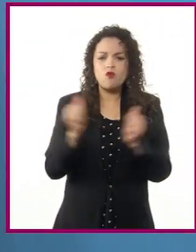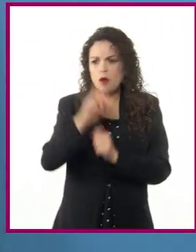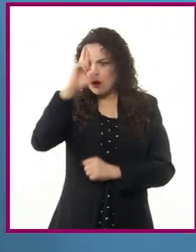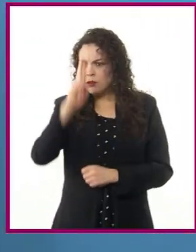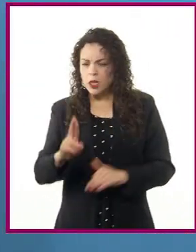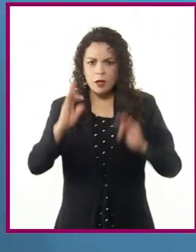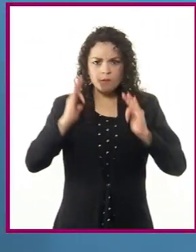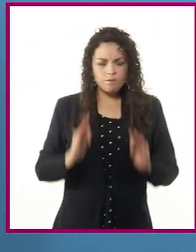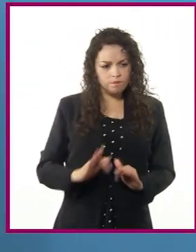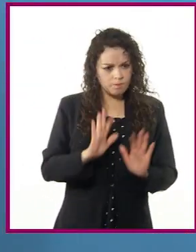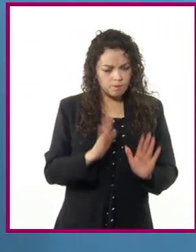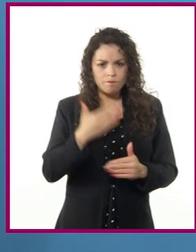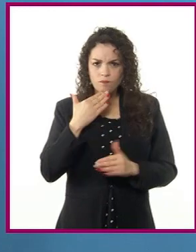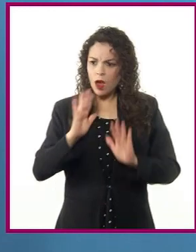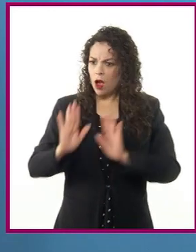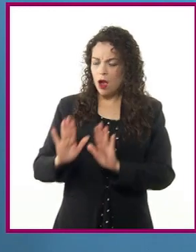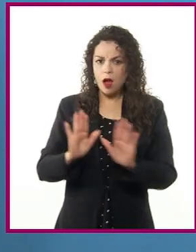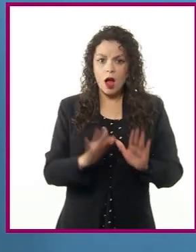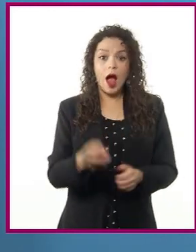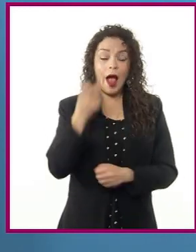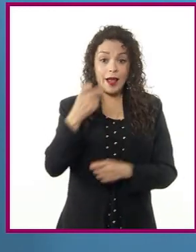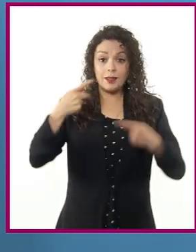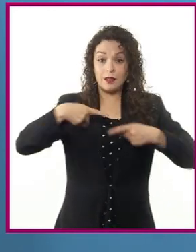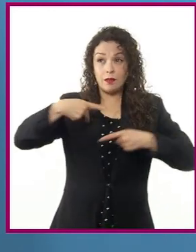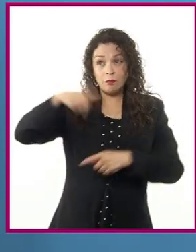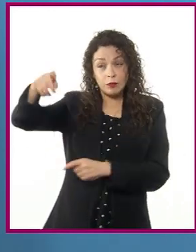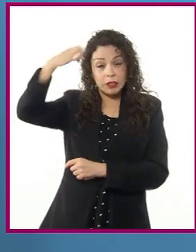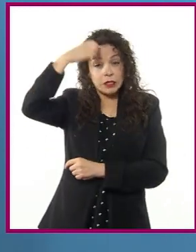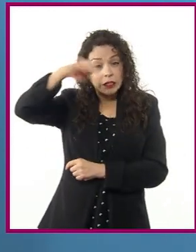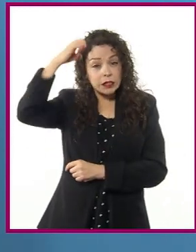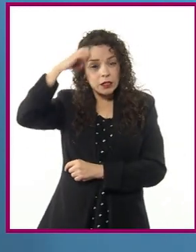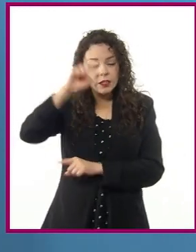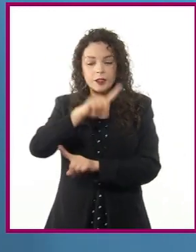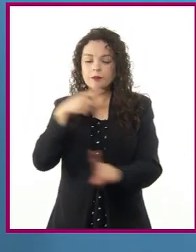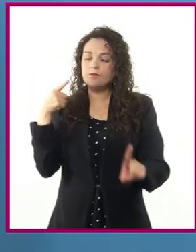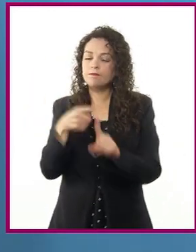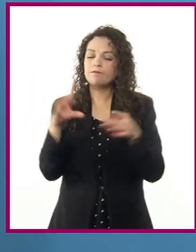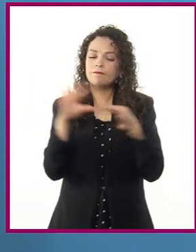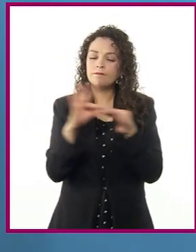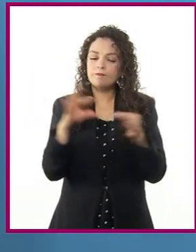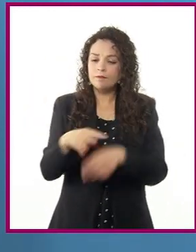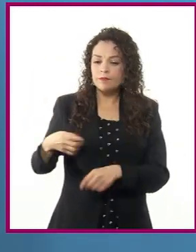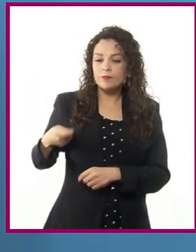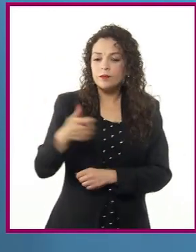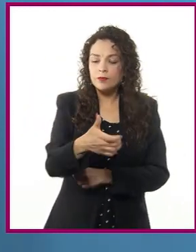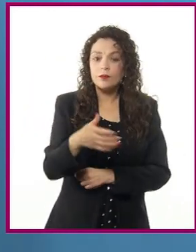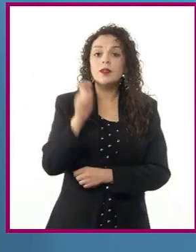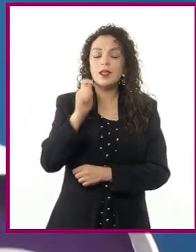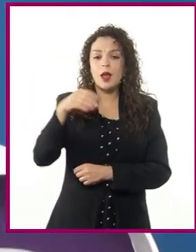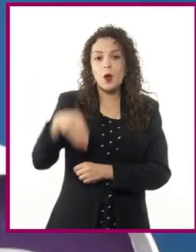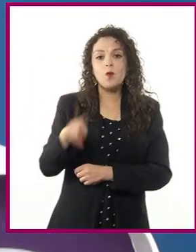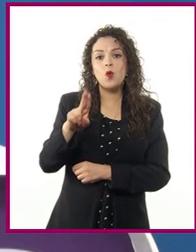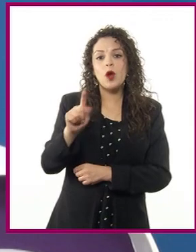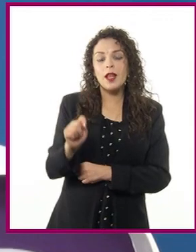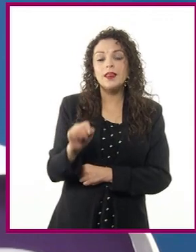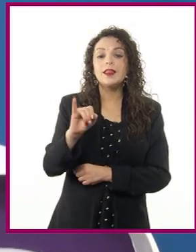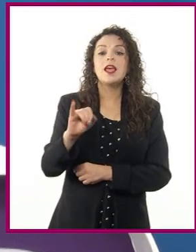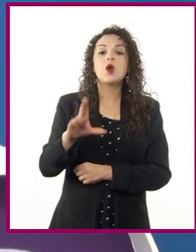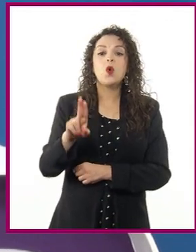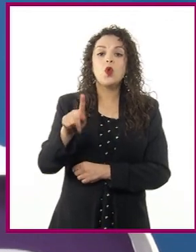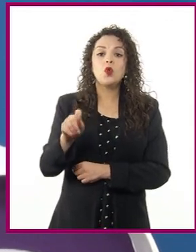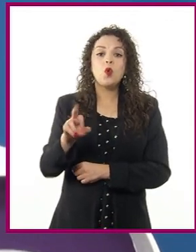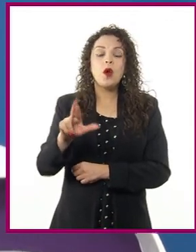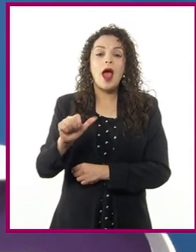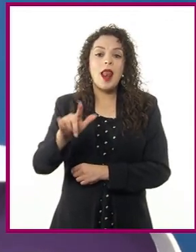respeto, es entonces cuando los expertos hacen referencia al término multiculturalismo. Claro,